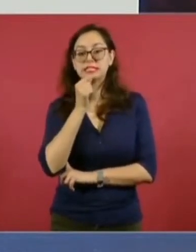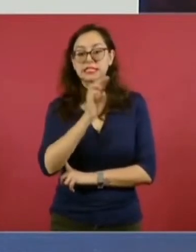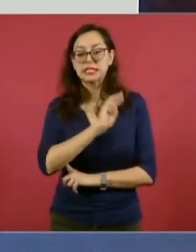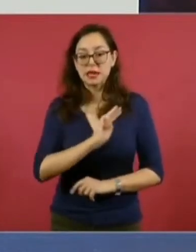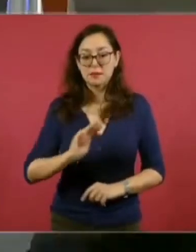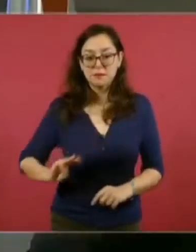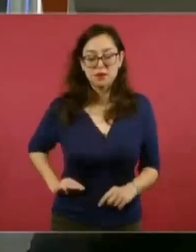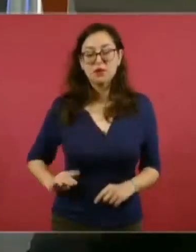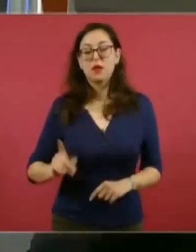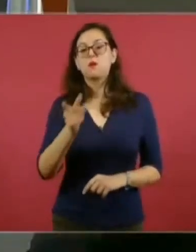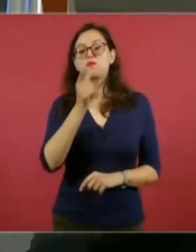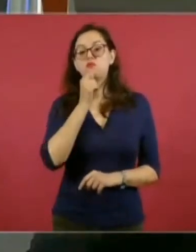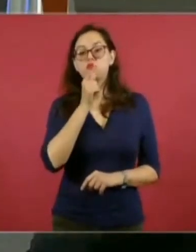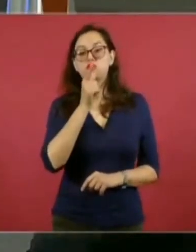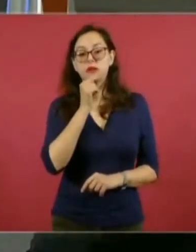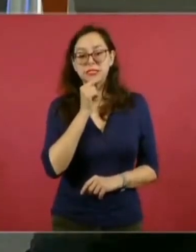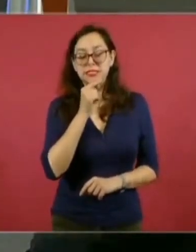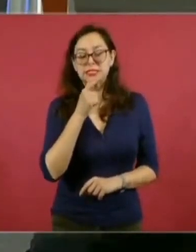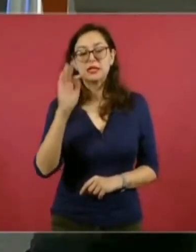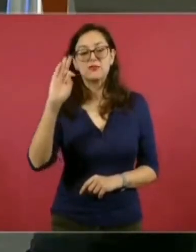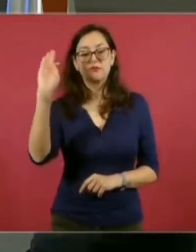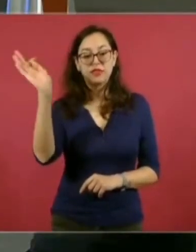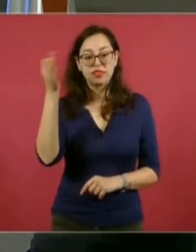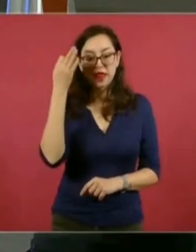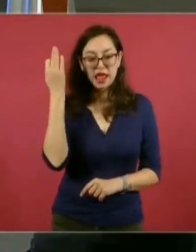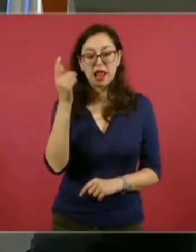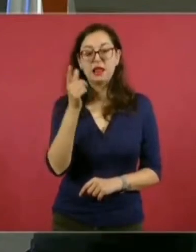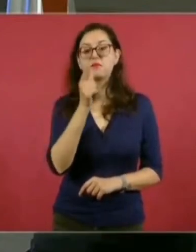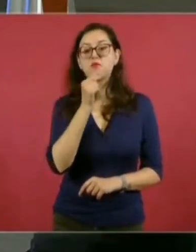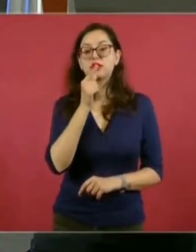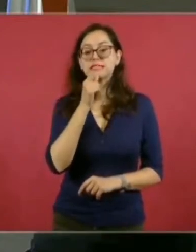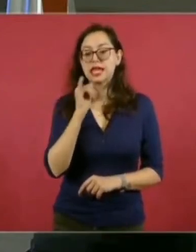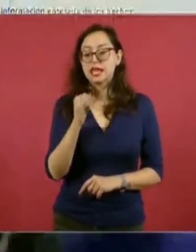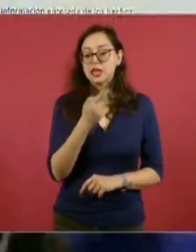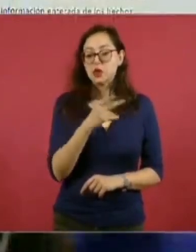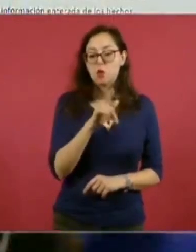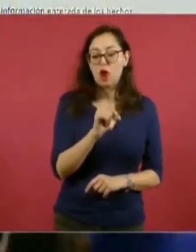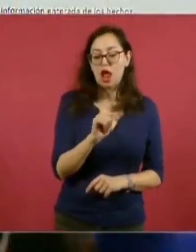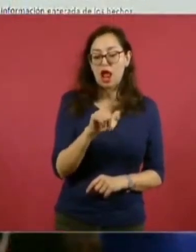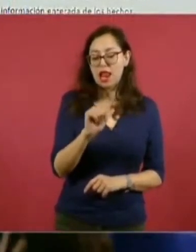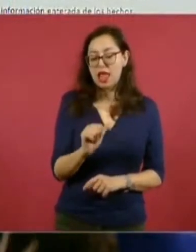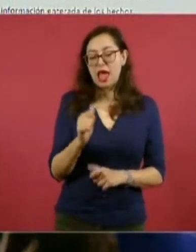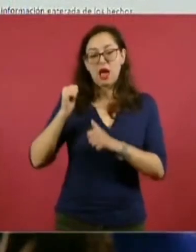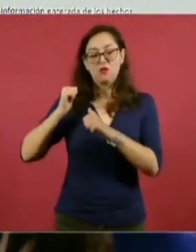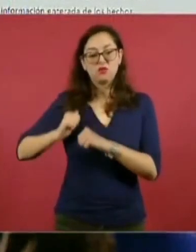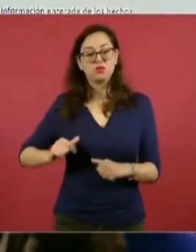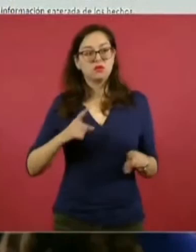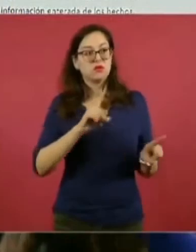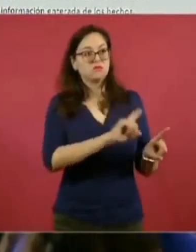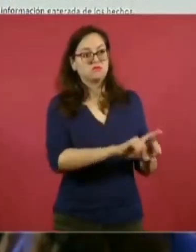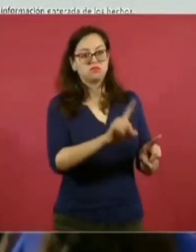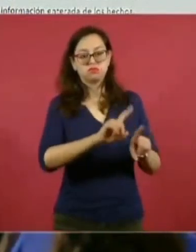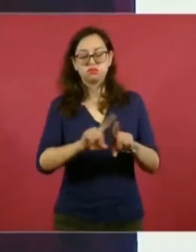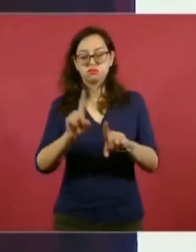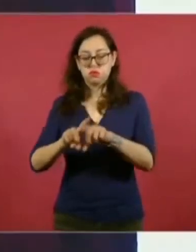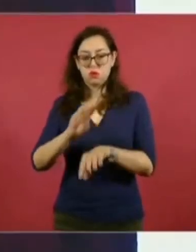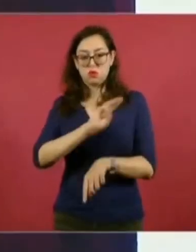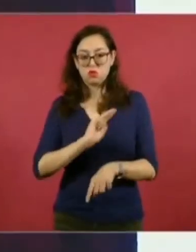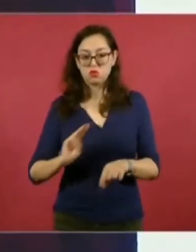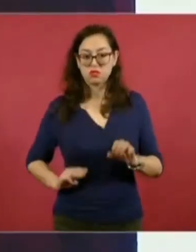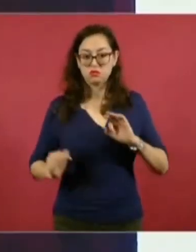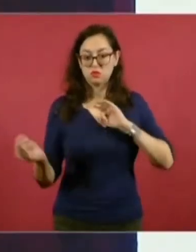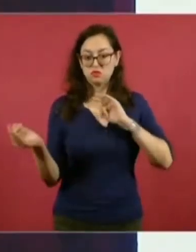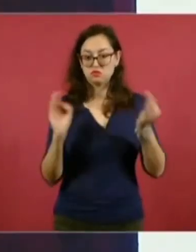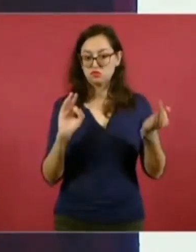policías federales ministeriales, policías municipales de Iguala y diversas autoridades de los municipios